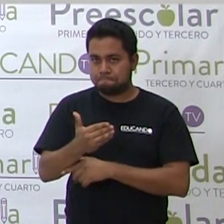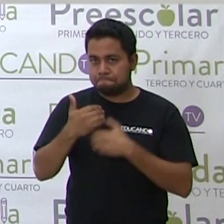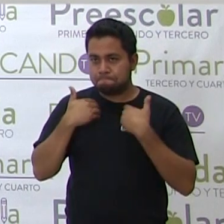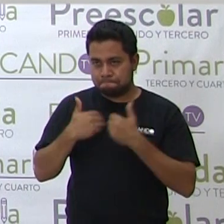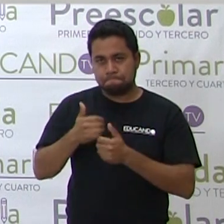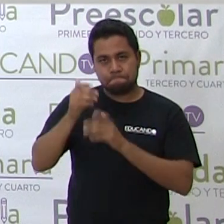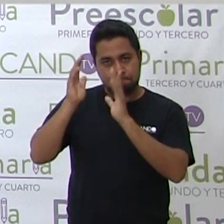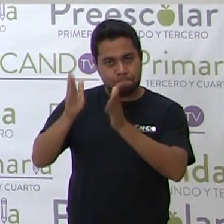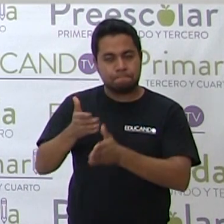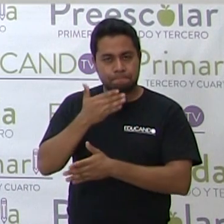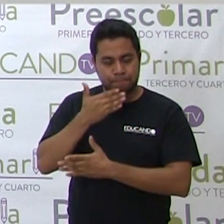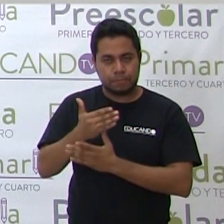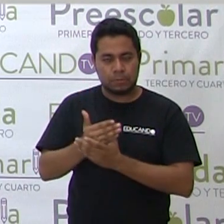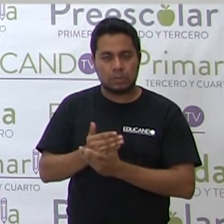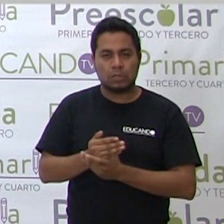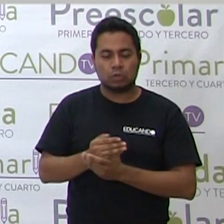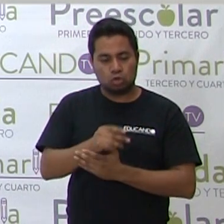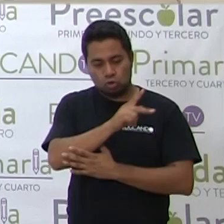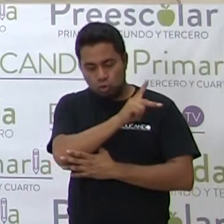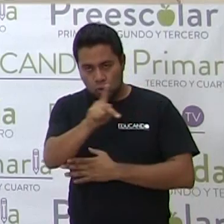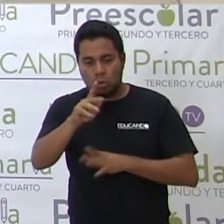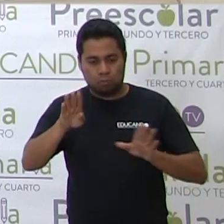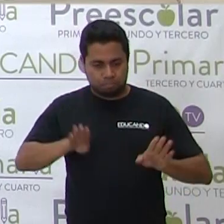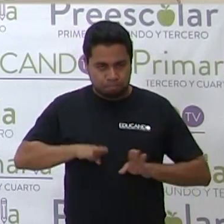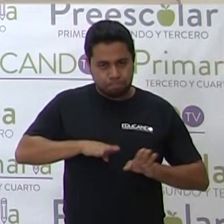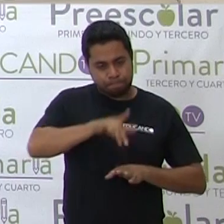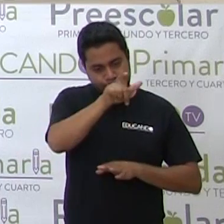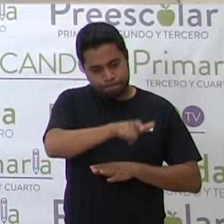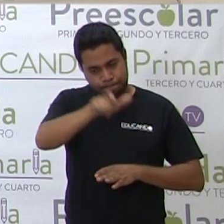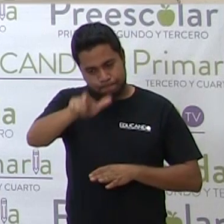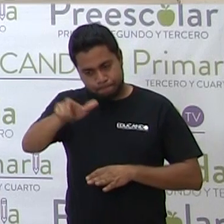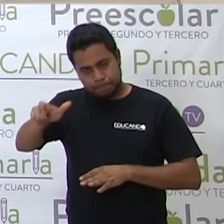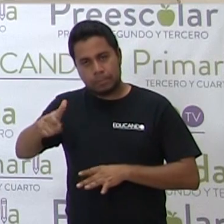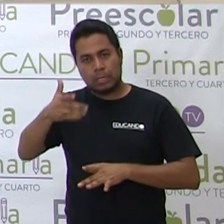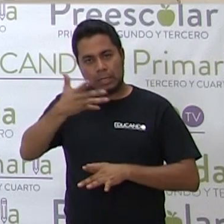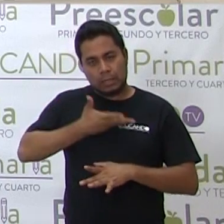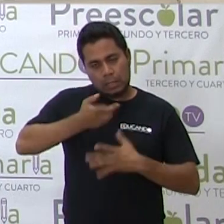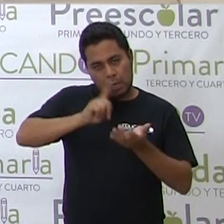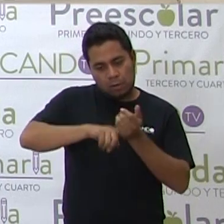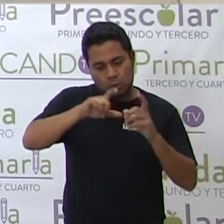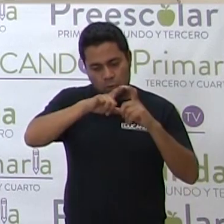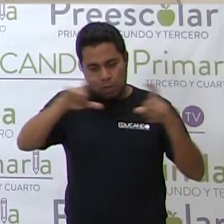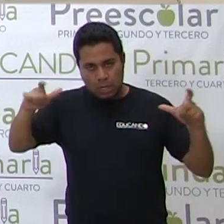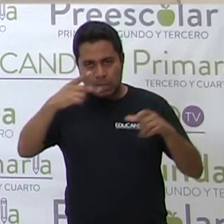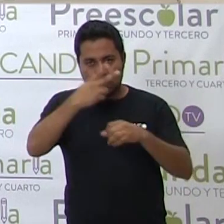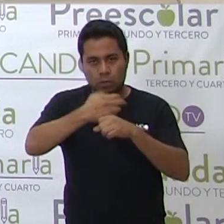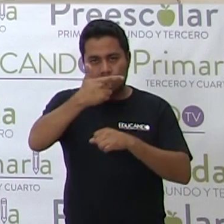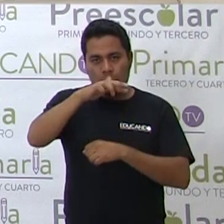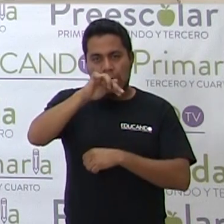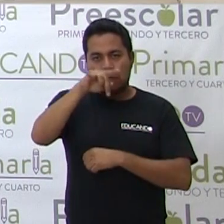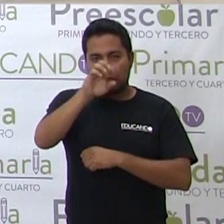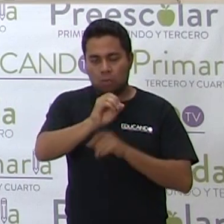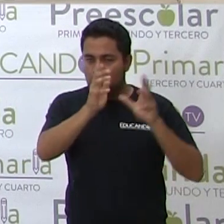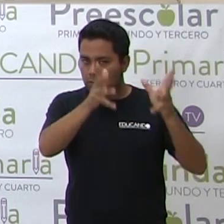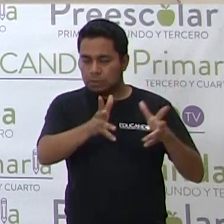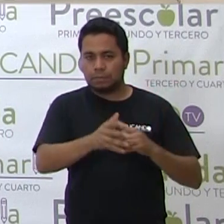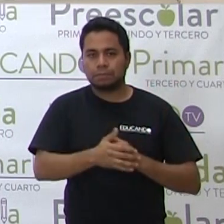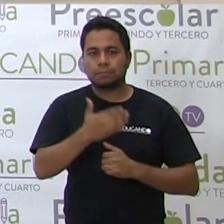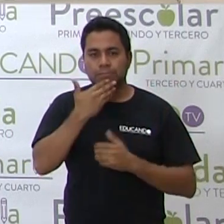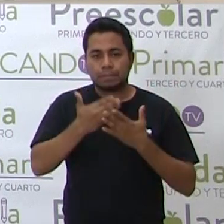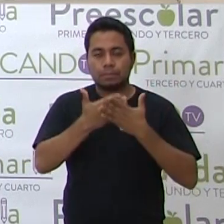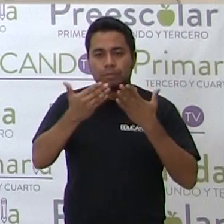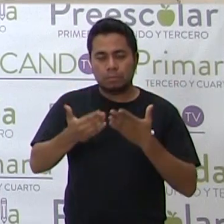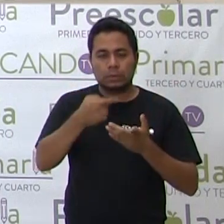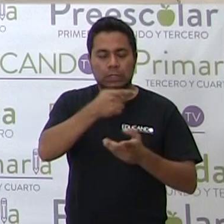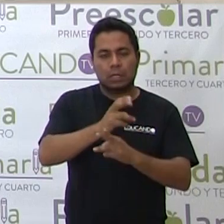claro esto verdad los términos los elementos que componen una ecuación cuadrática o de segundo grado ahora vamos